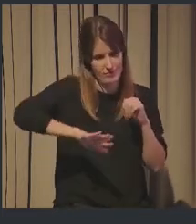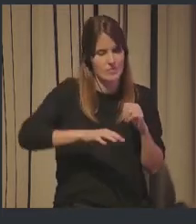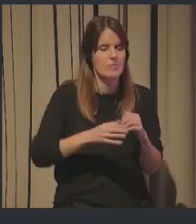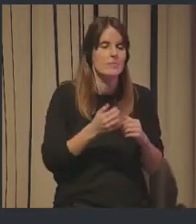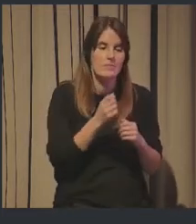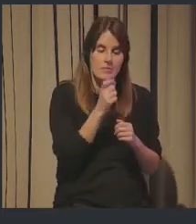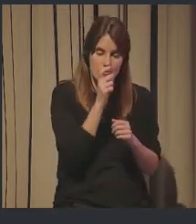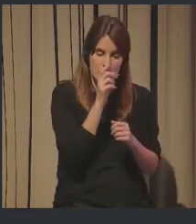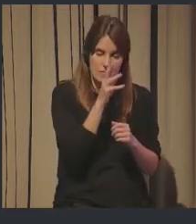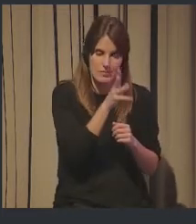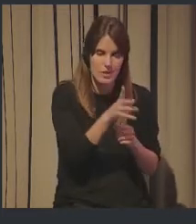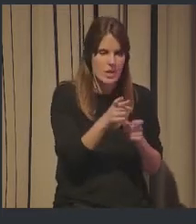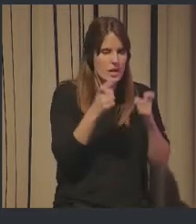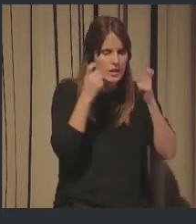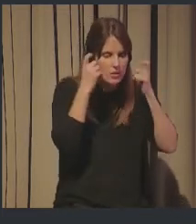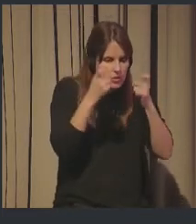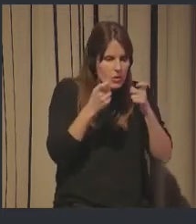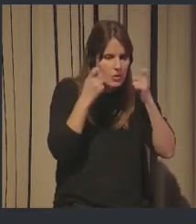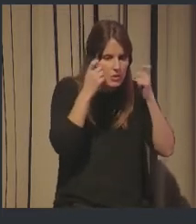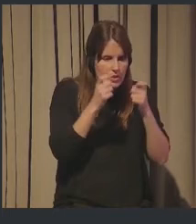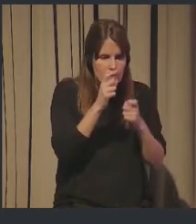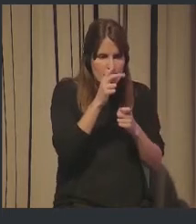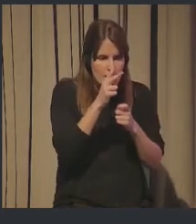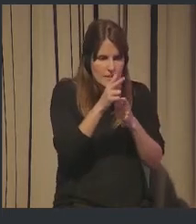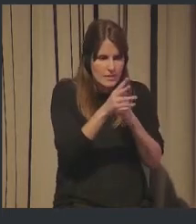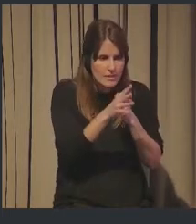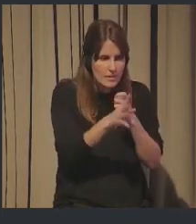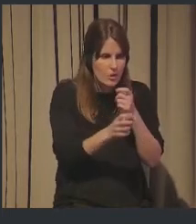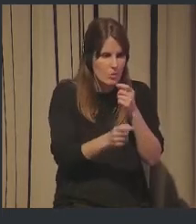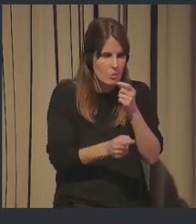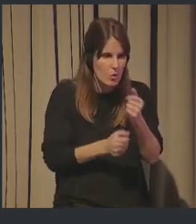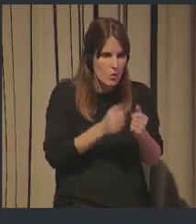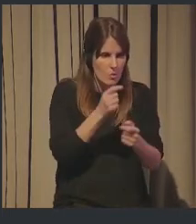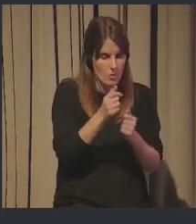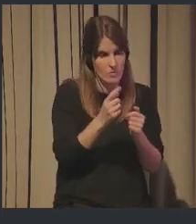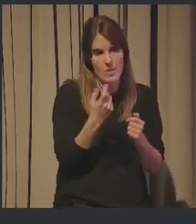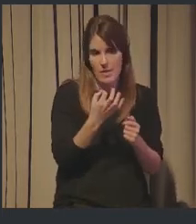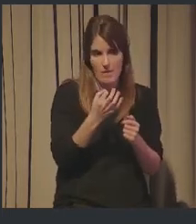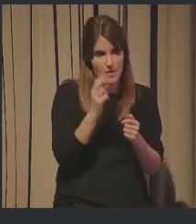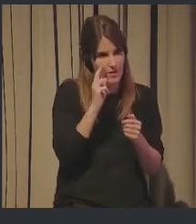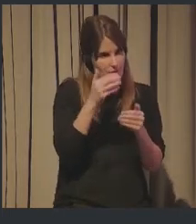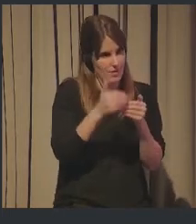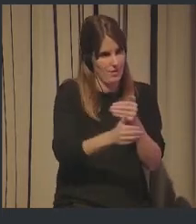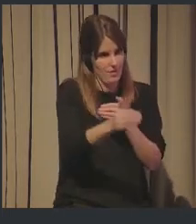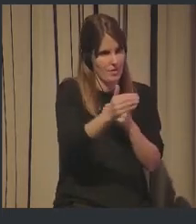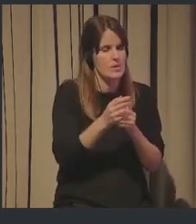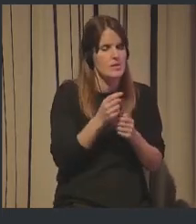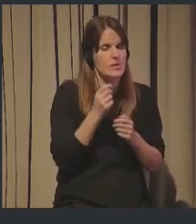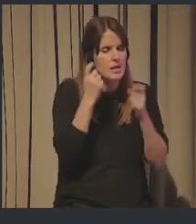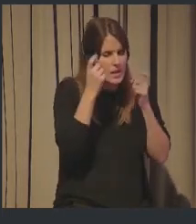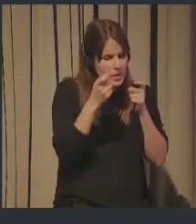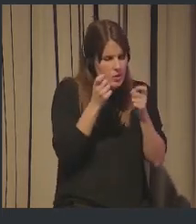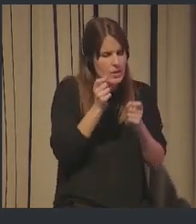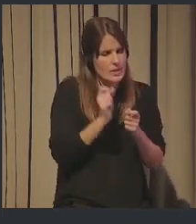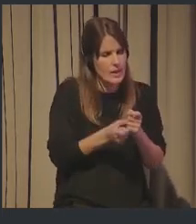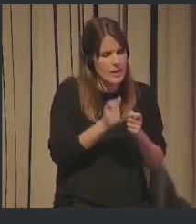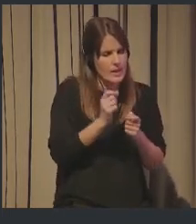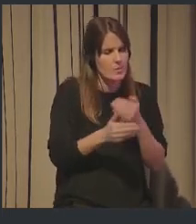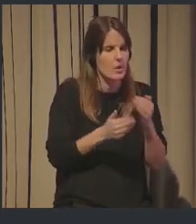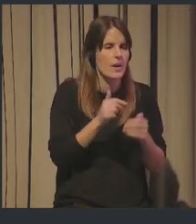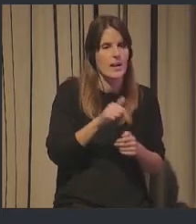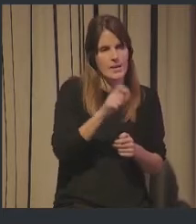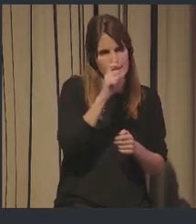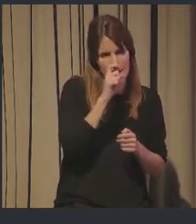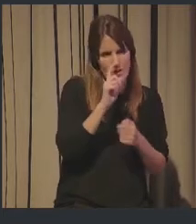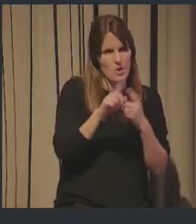podemos dedicar un esfuerzo y poco a poco, bueno, tiene que ser a largo plazo, tiene que ser persistente y no puede ser, mira, este año vamos a